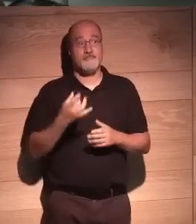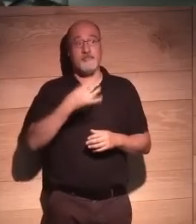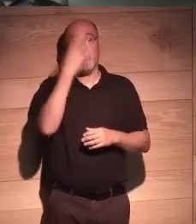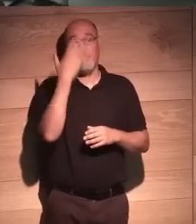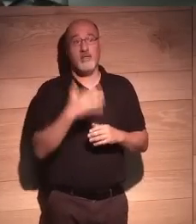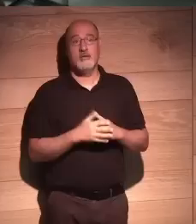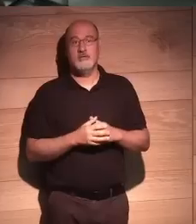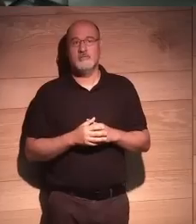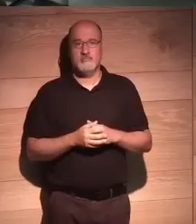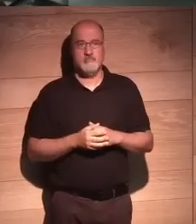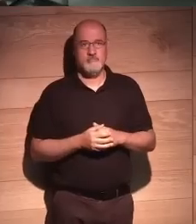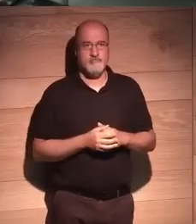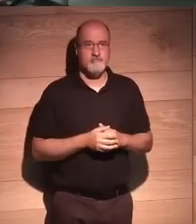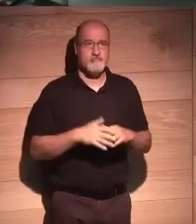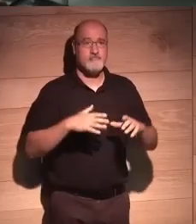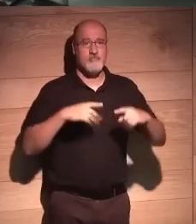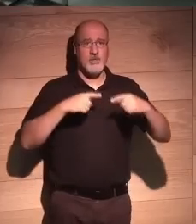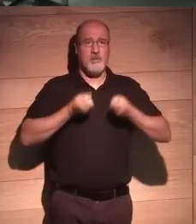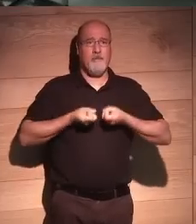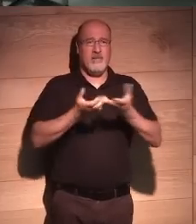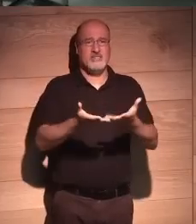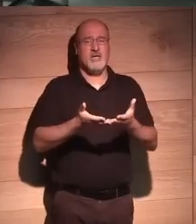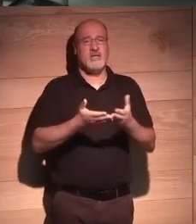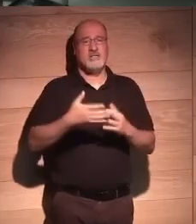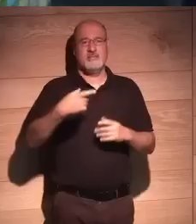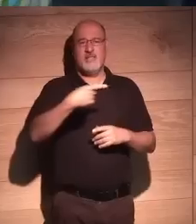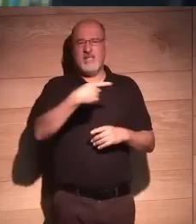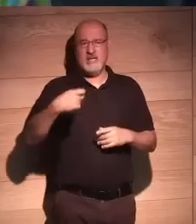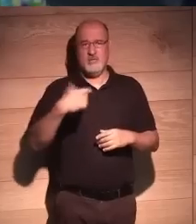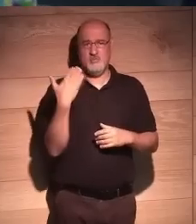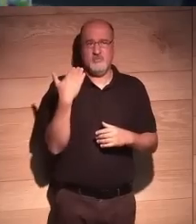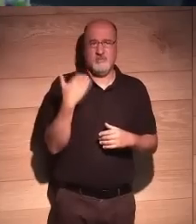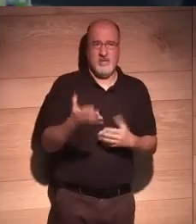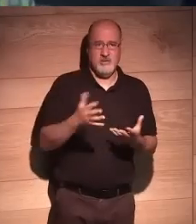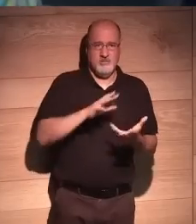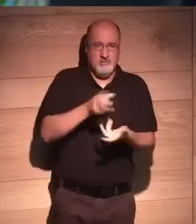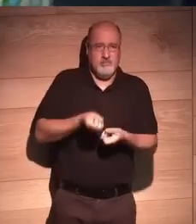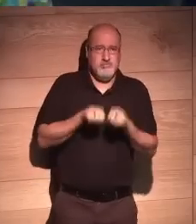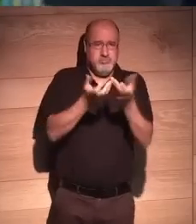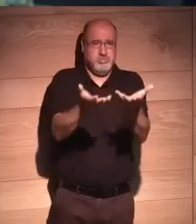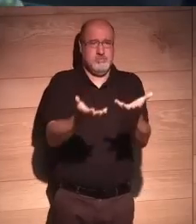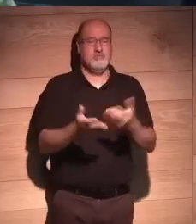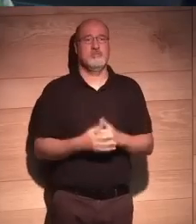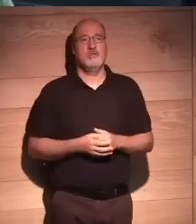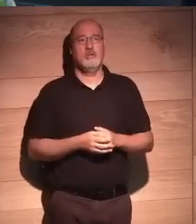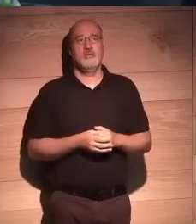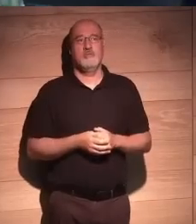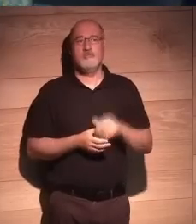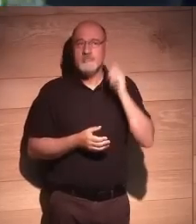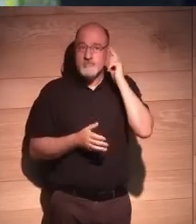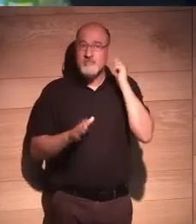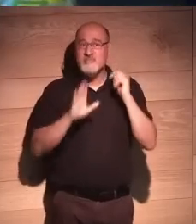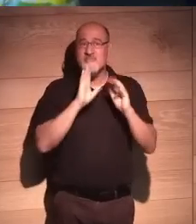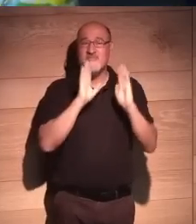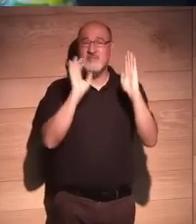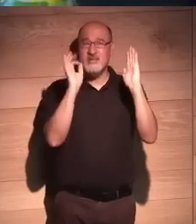es que se lanzan mensajes muy nocivos Totalmente. a través de la Claro. tele, y eso Totalmente. es muy peligroso. Pero la pregunta No es, todo el mundo la recibe ¿se igual. lanzan